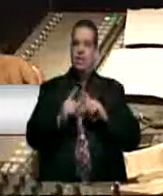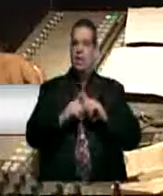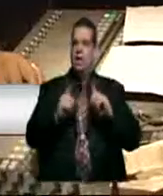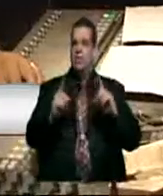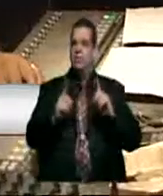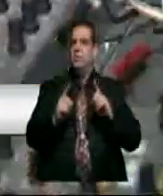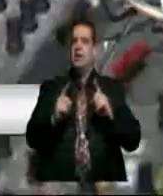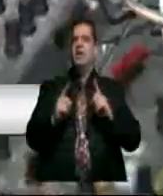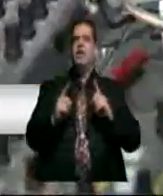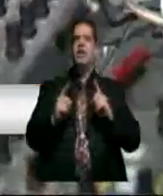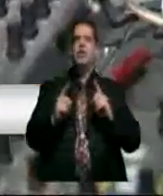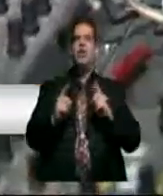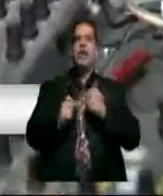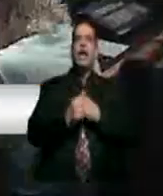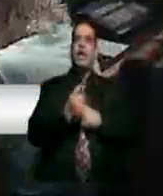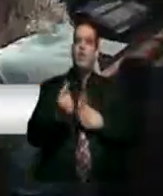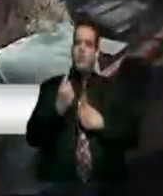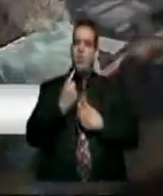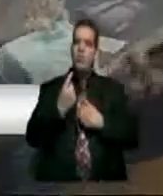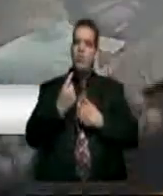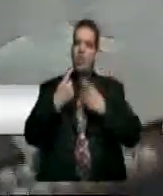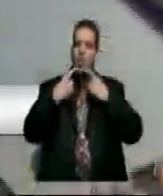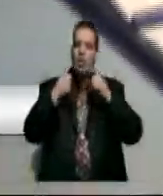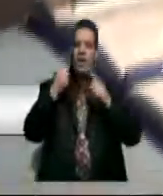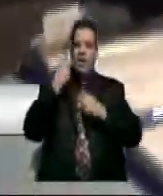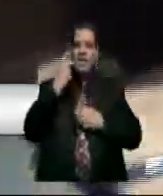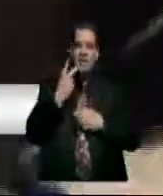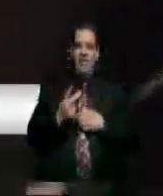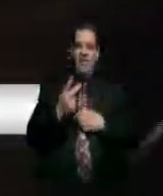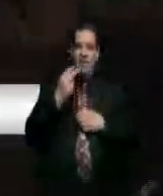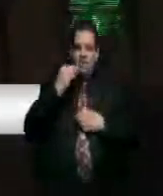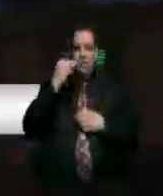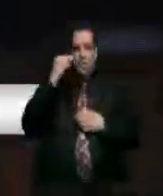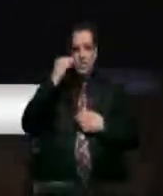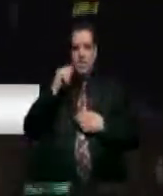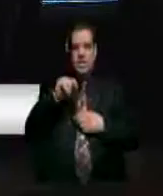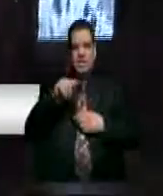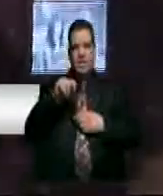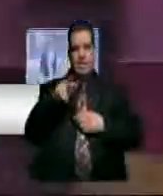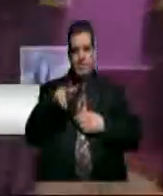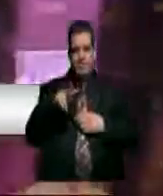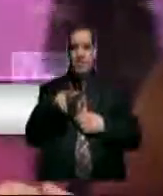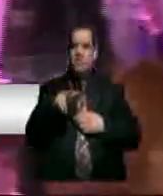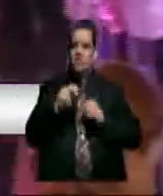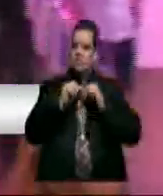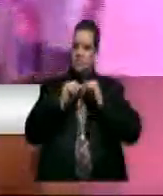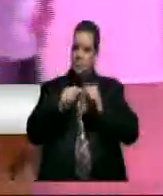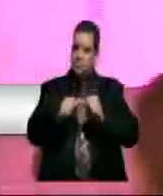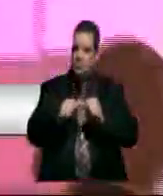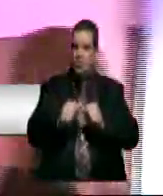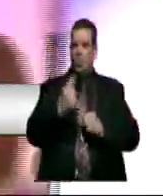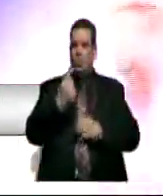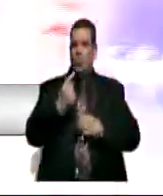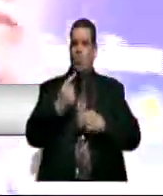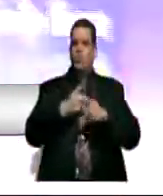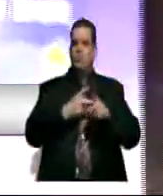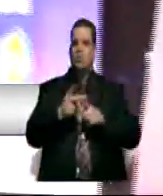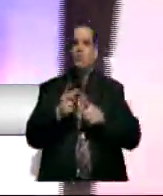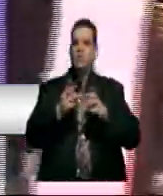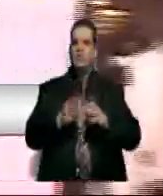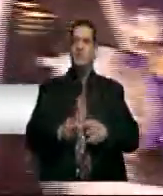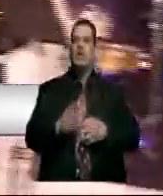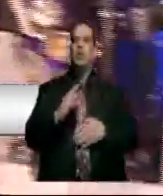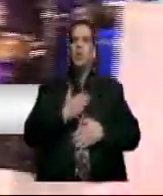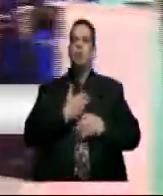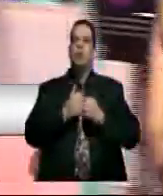los que hacen cada día la magia que nos permite llegar a sus hogares permanece incólume. Uno de esos profesionales es